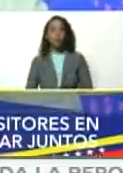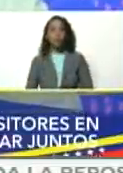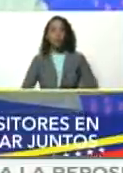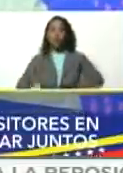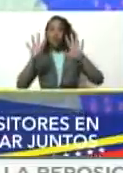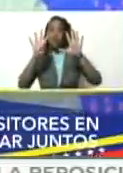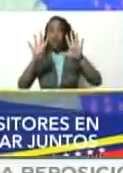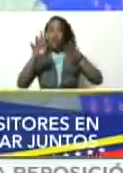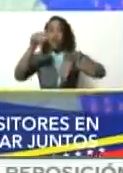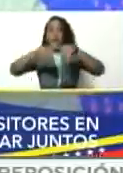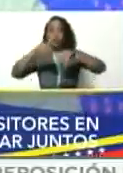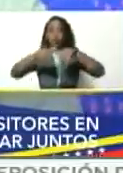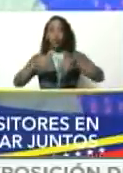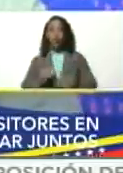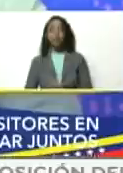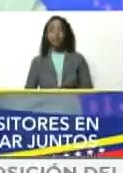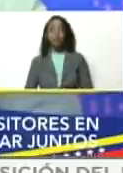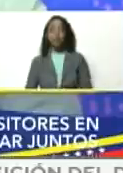9 elecciones,